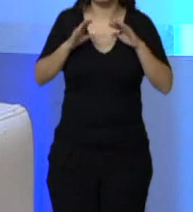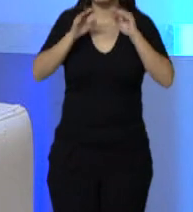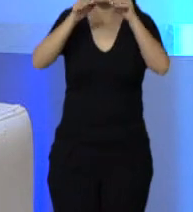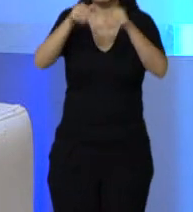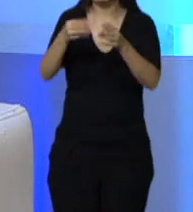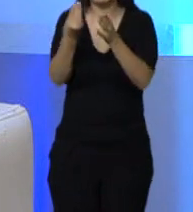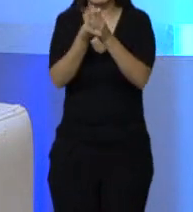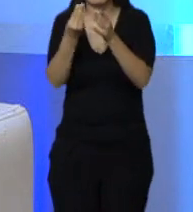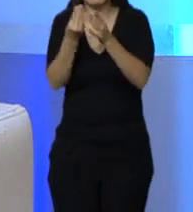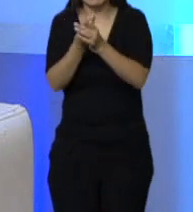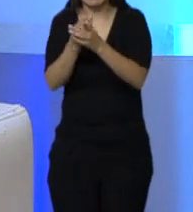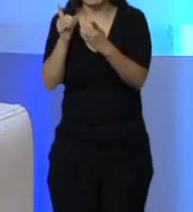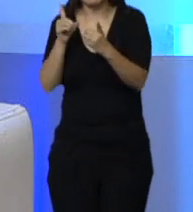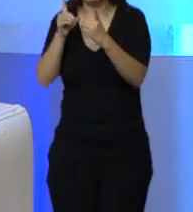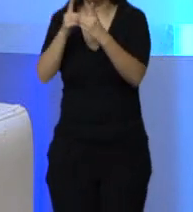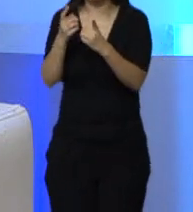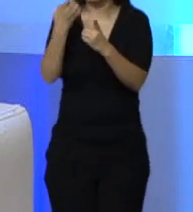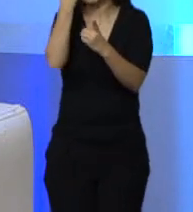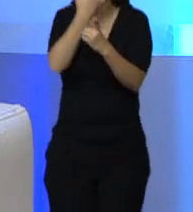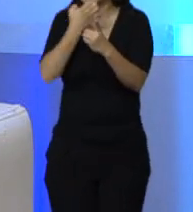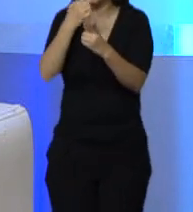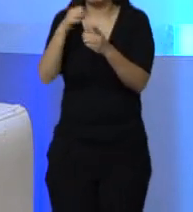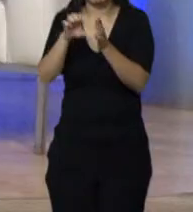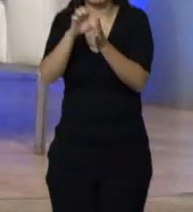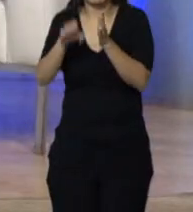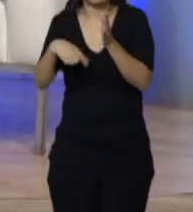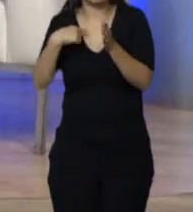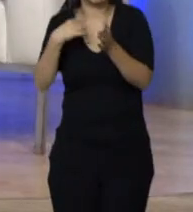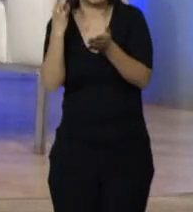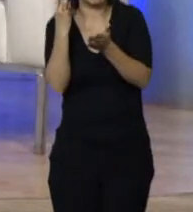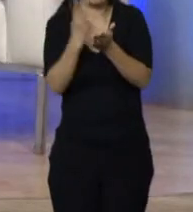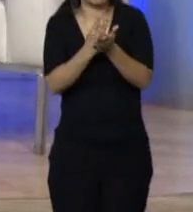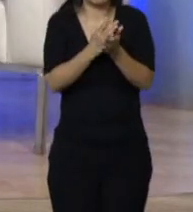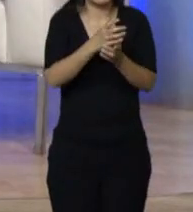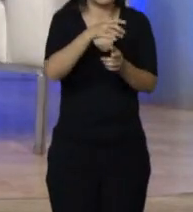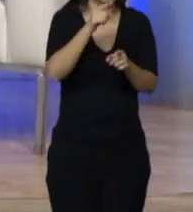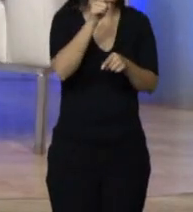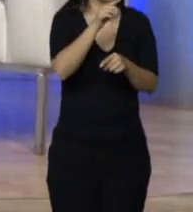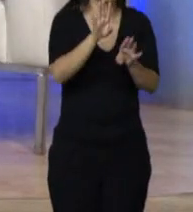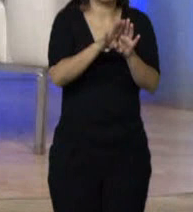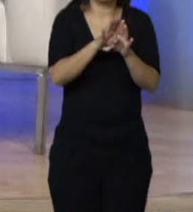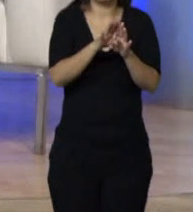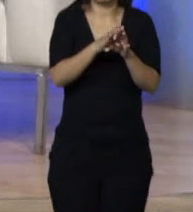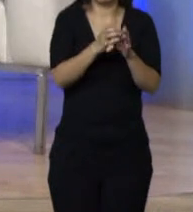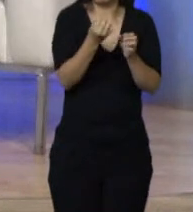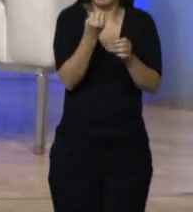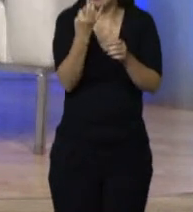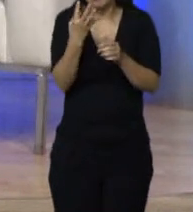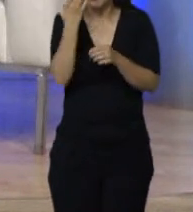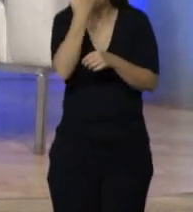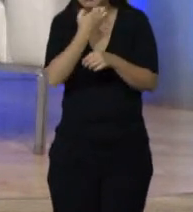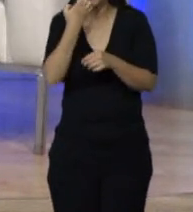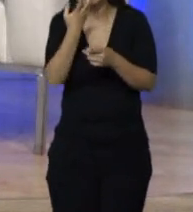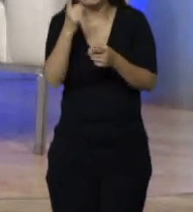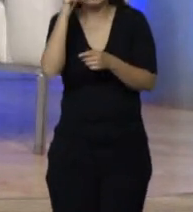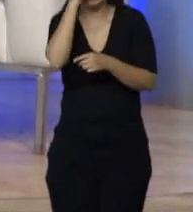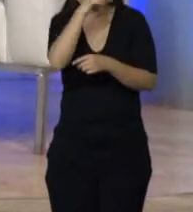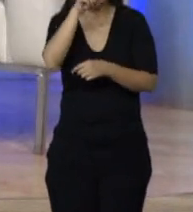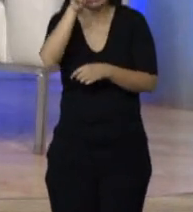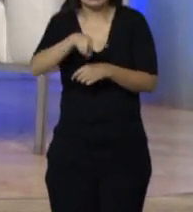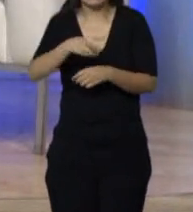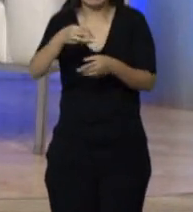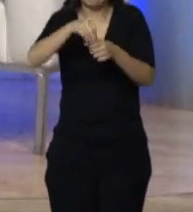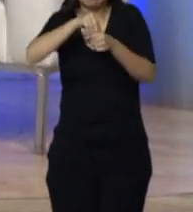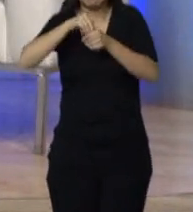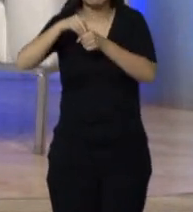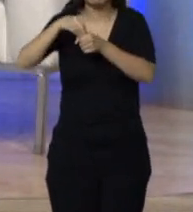digan no yo me voy nada más a este este o este plantel porque me va a garantizar que mi formación va a ser buena como en un momento bueno con lo dices